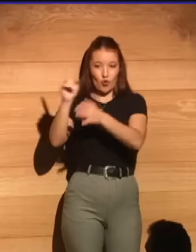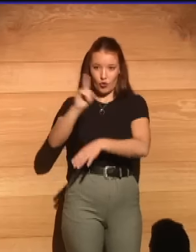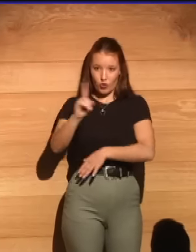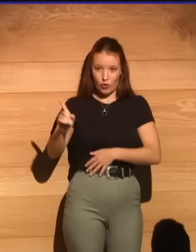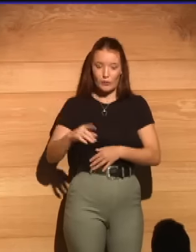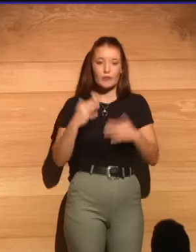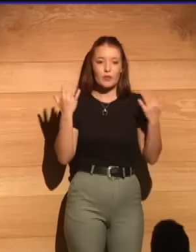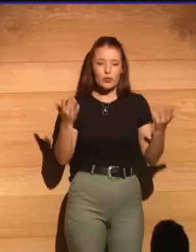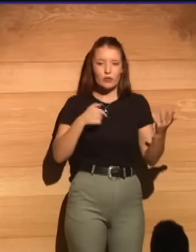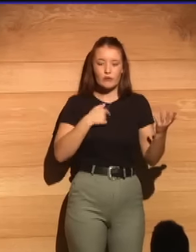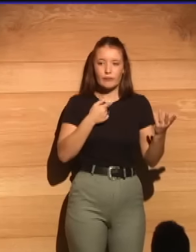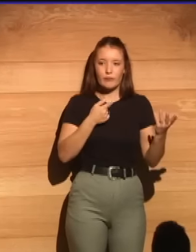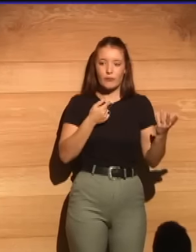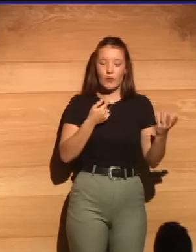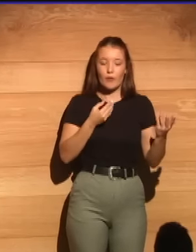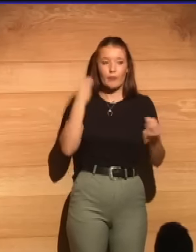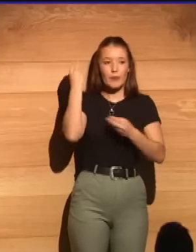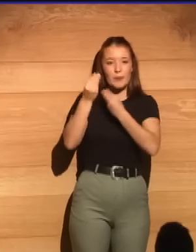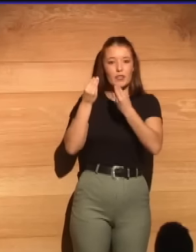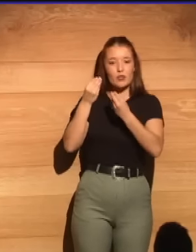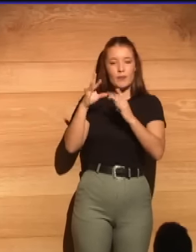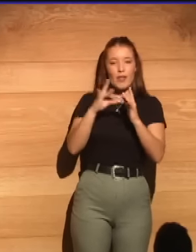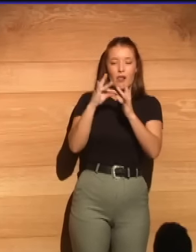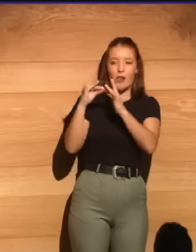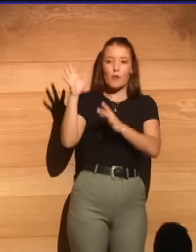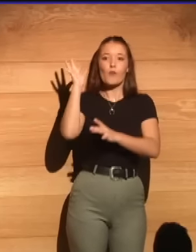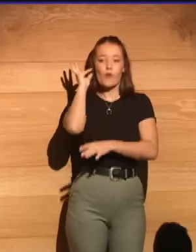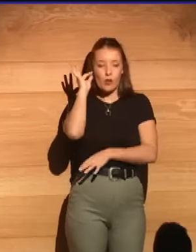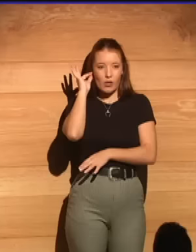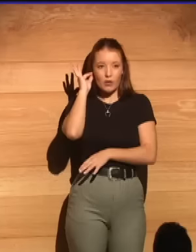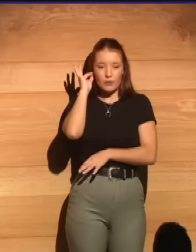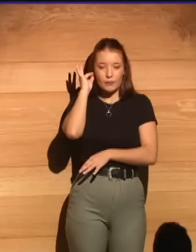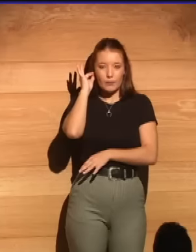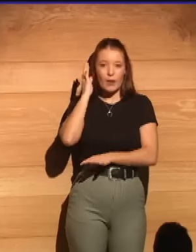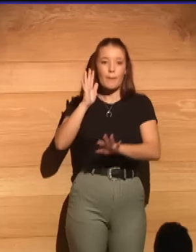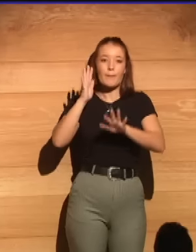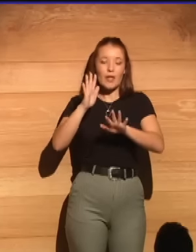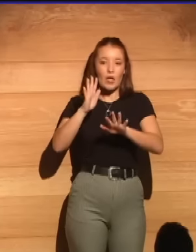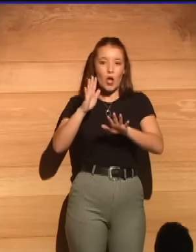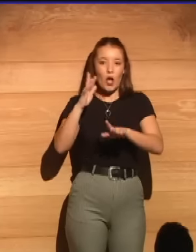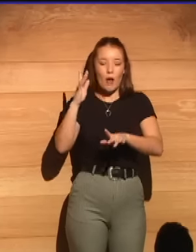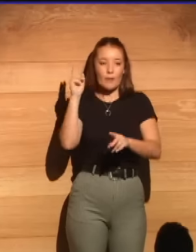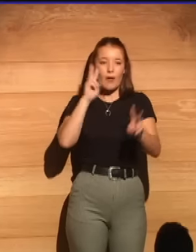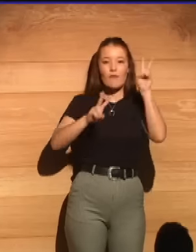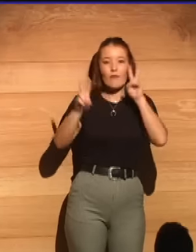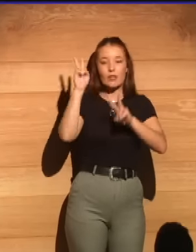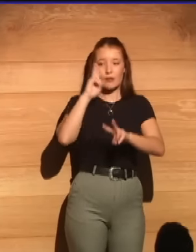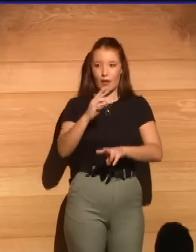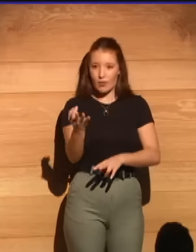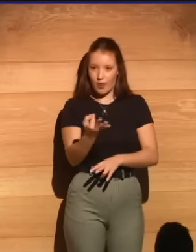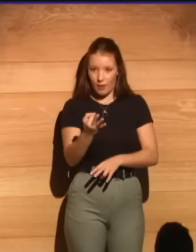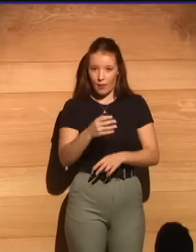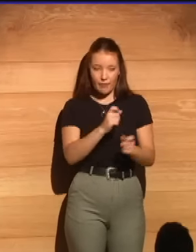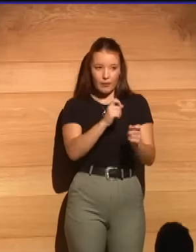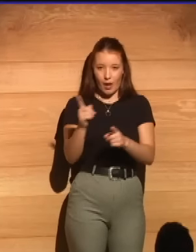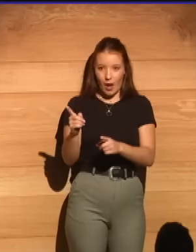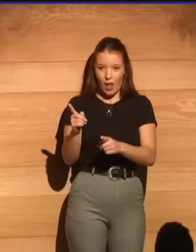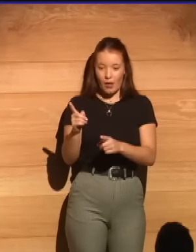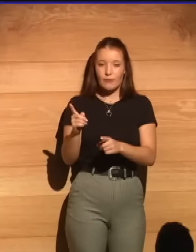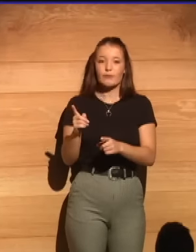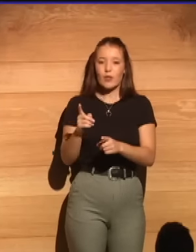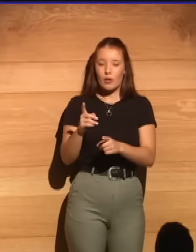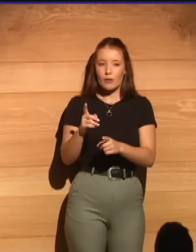es, tenemos este liderazgo de mujeres, pero habría que darles, como tú decías, más visibilidad. ¿Cómo crees tú que podríamos